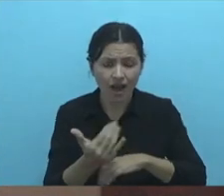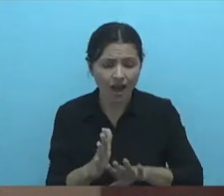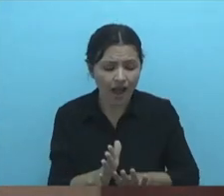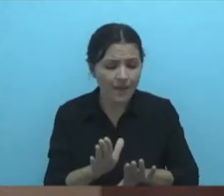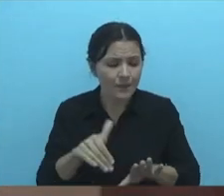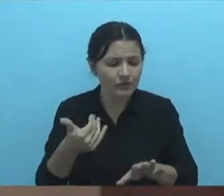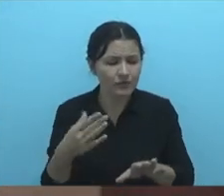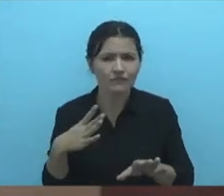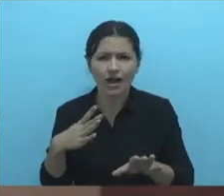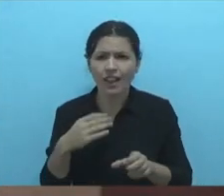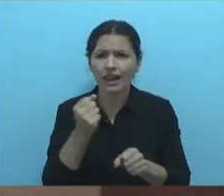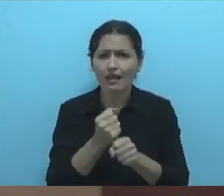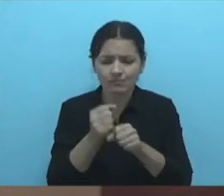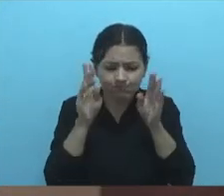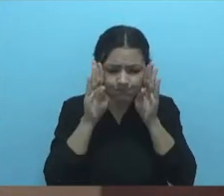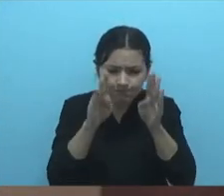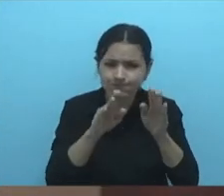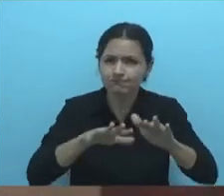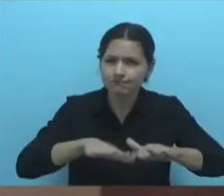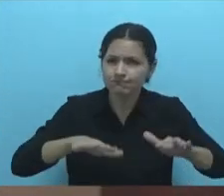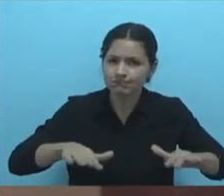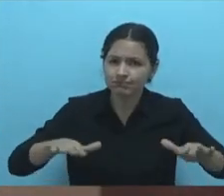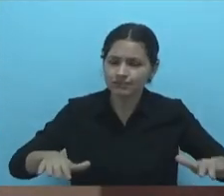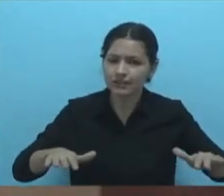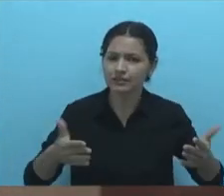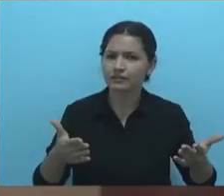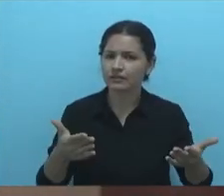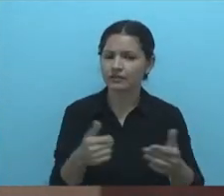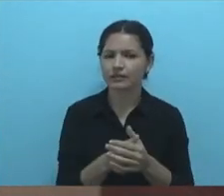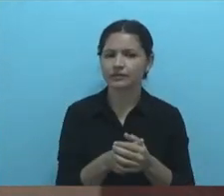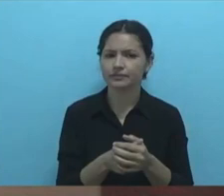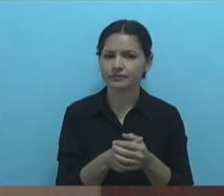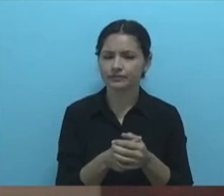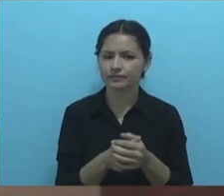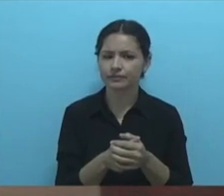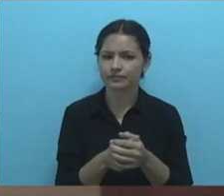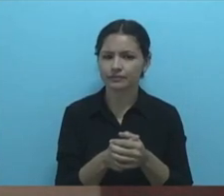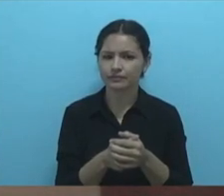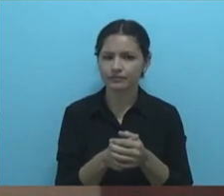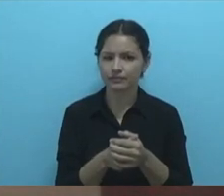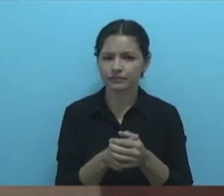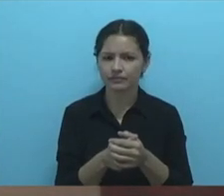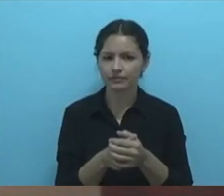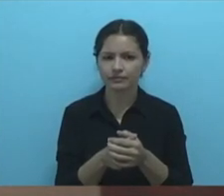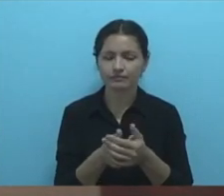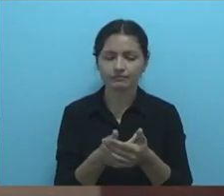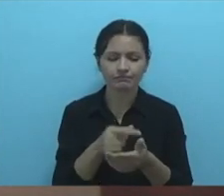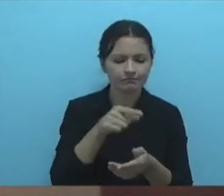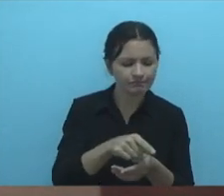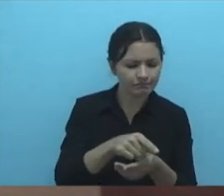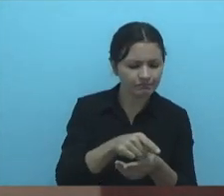económica moral incluso con las infancias pareciera que si las infancias no votan